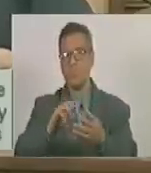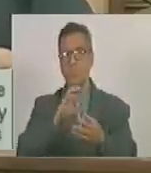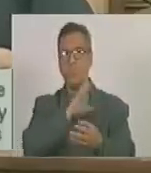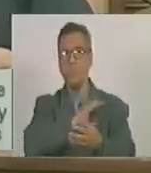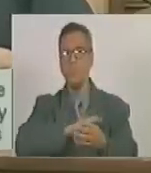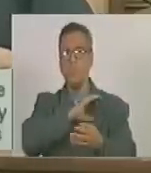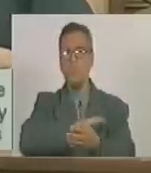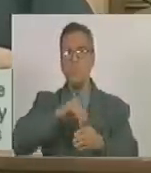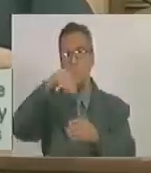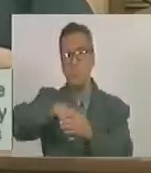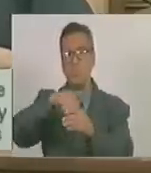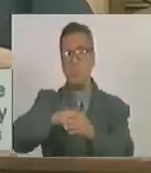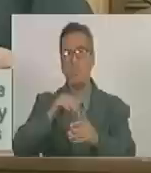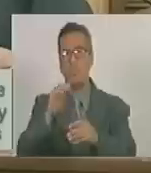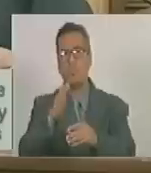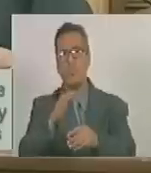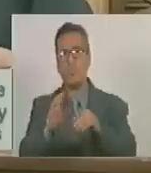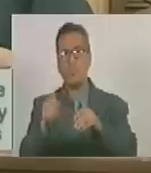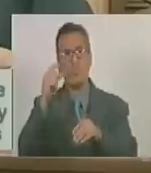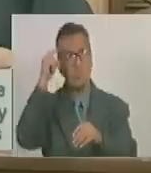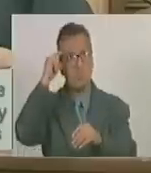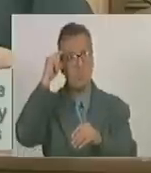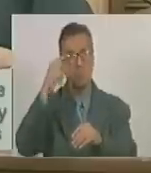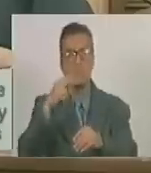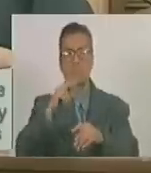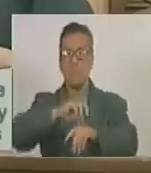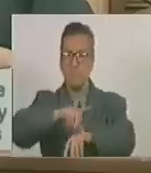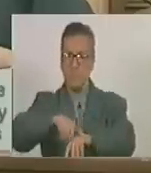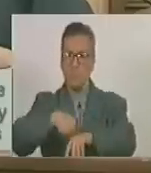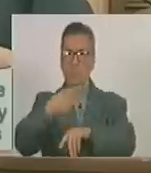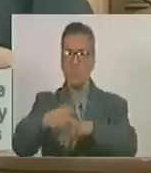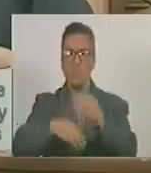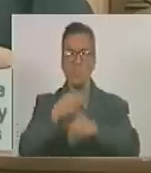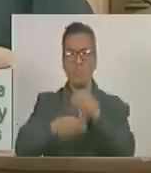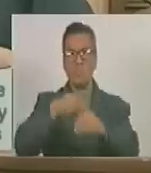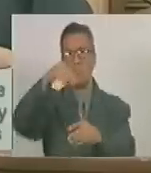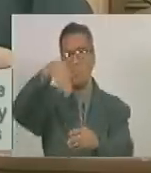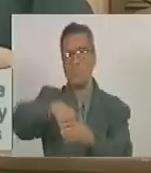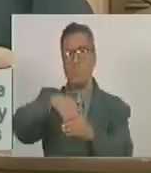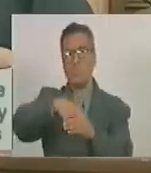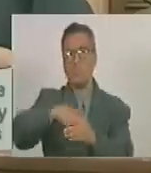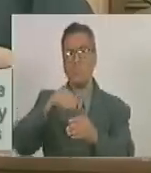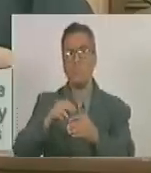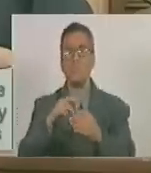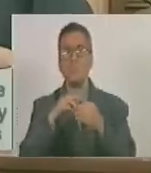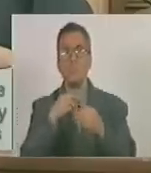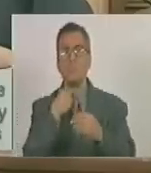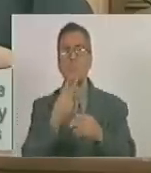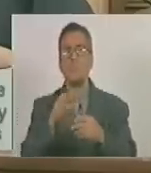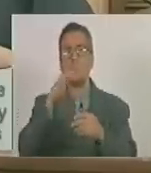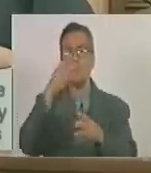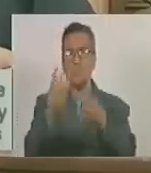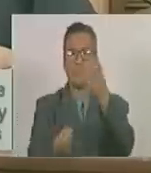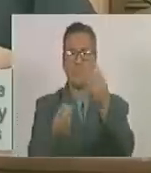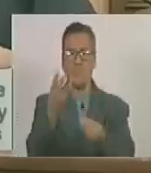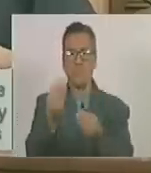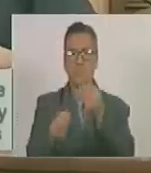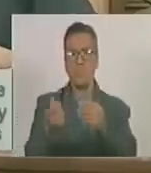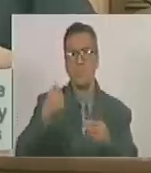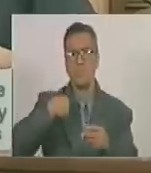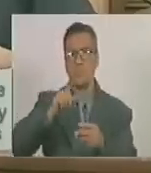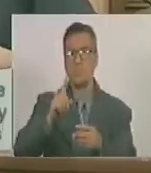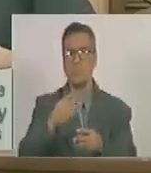Comisión Electoral, en un máximo de 10 días posteriores al acto de votación de las vocerías del Consejo Comunal,